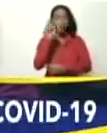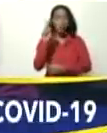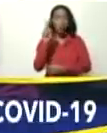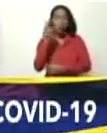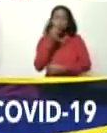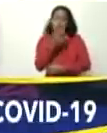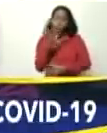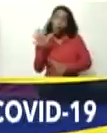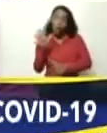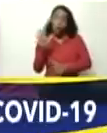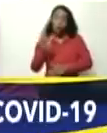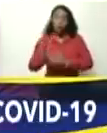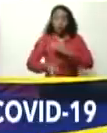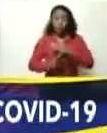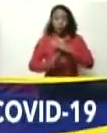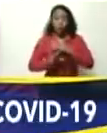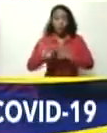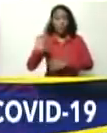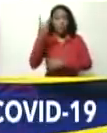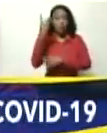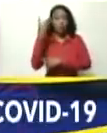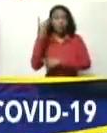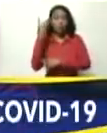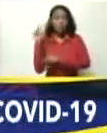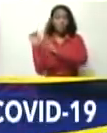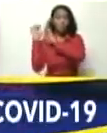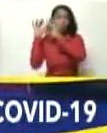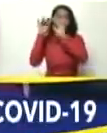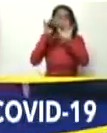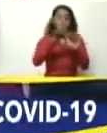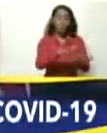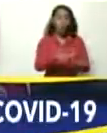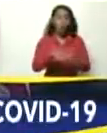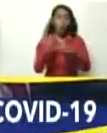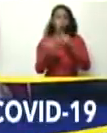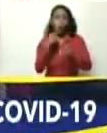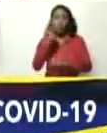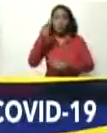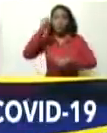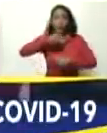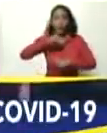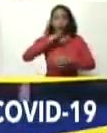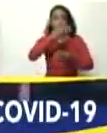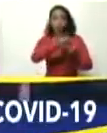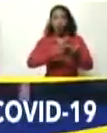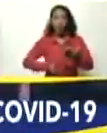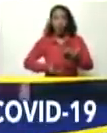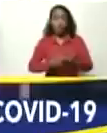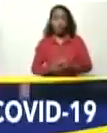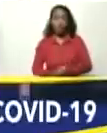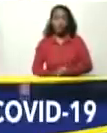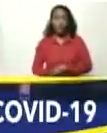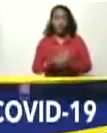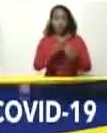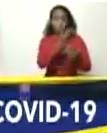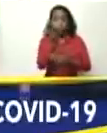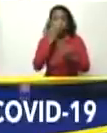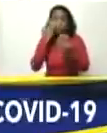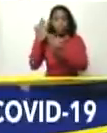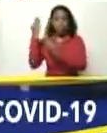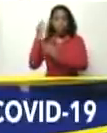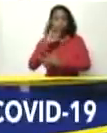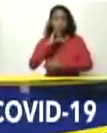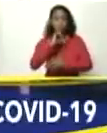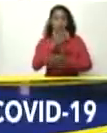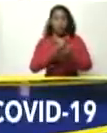bueno, tuvimos la segunda ola, como dice aquí el informe, y fíjense ustedes los datos de